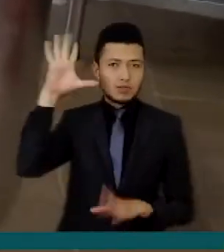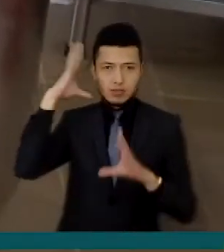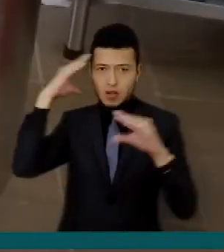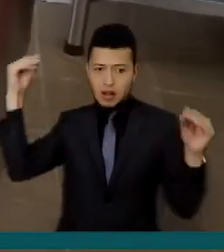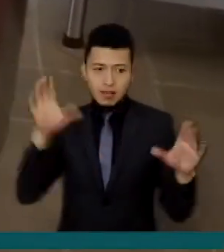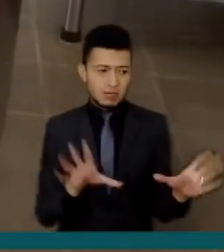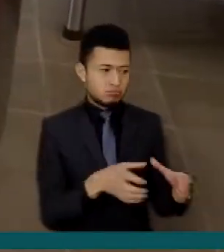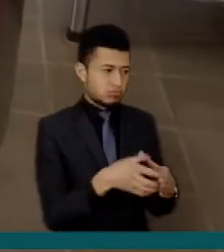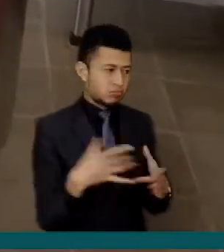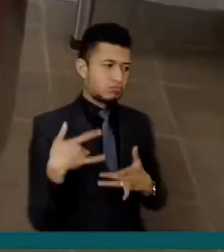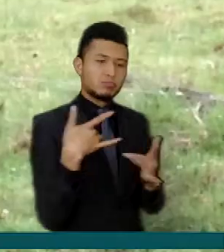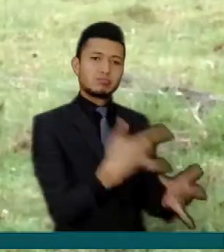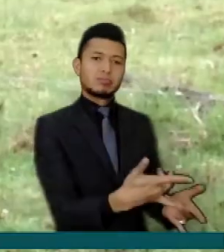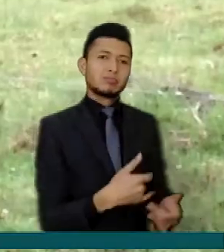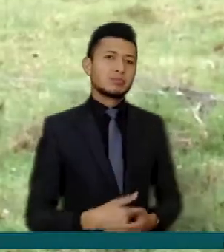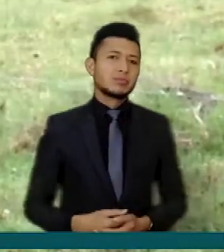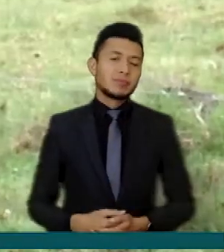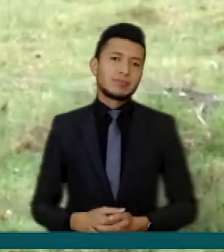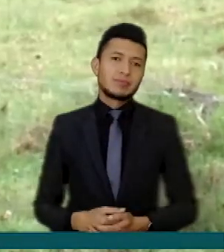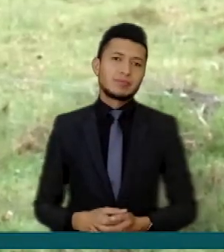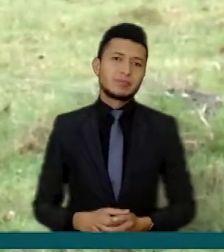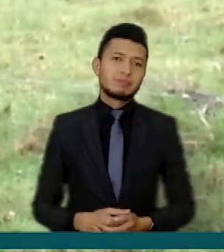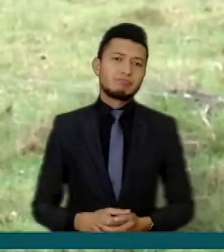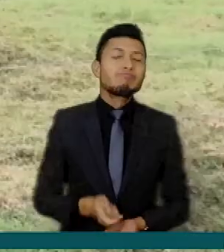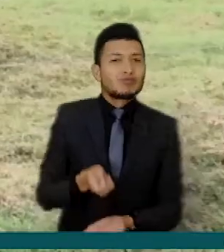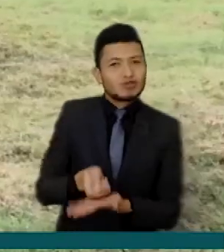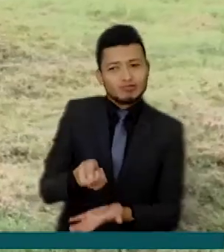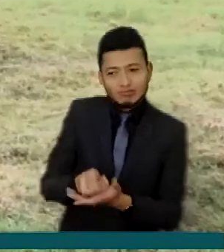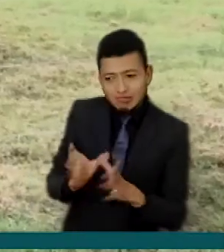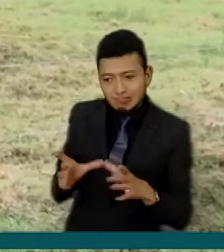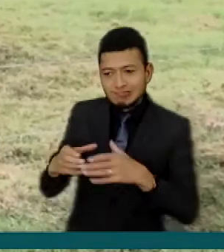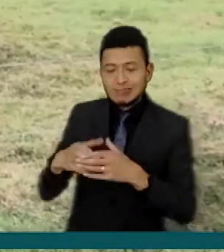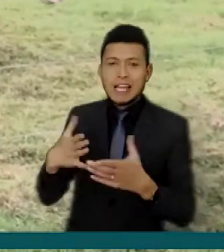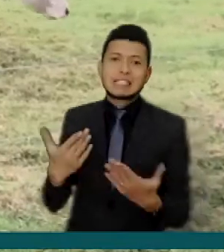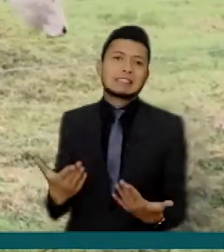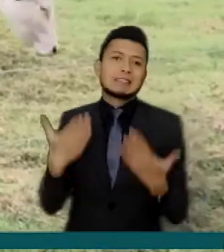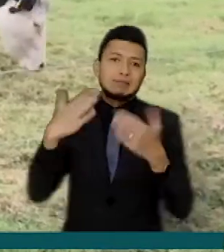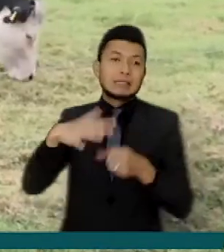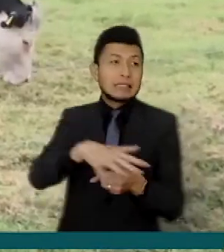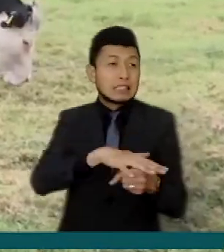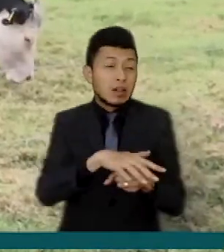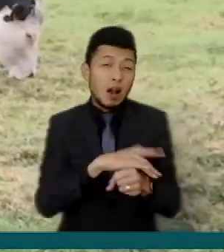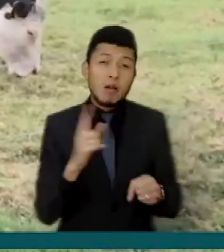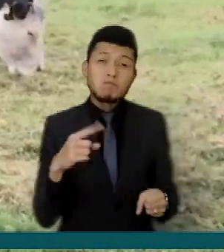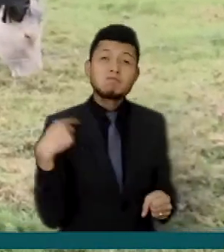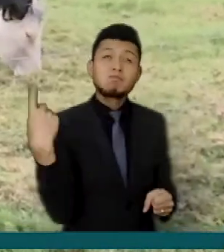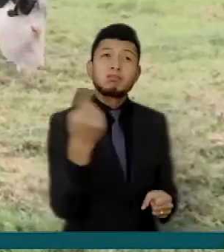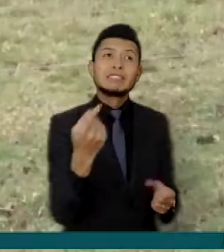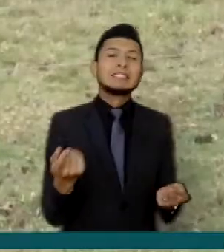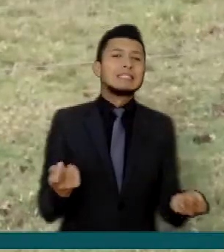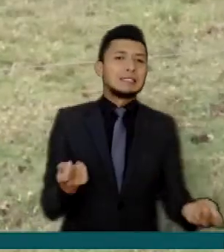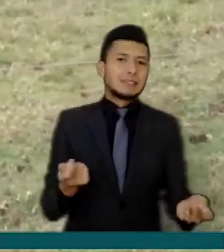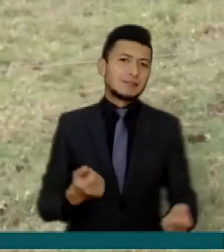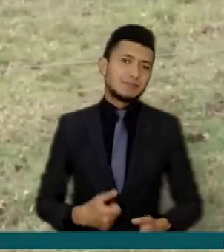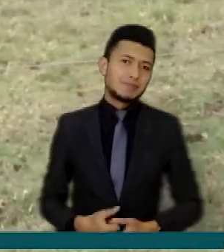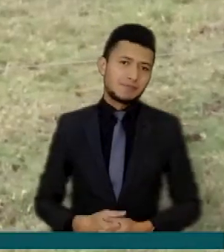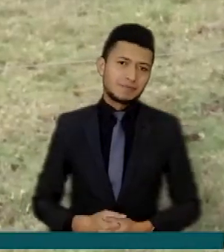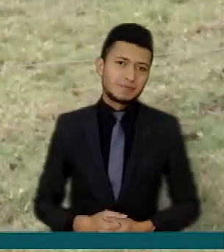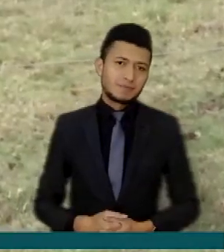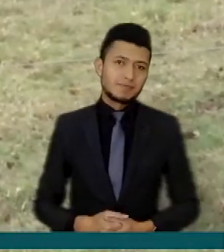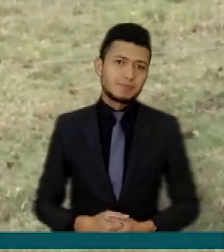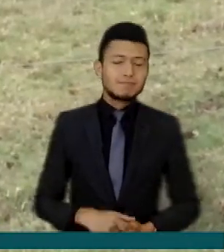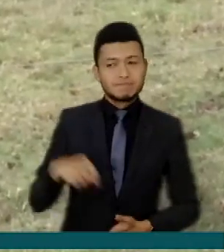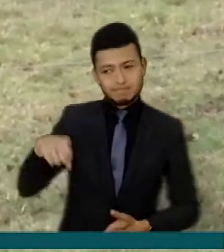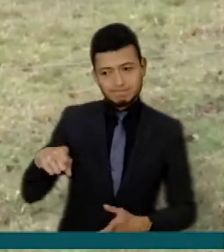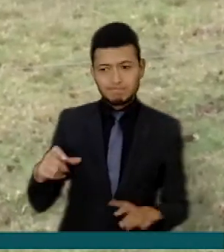esta cooperativa. Ser uno asociado es como puede enfrentar esta situación que se está viviendo. Para hacer un